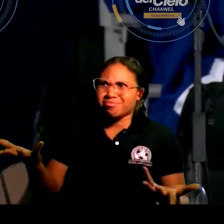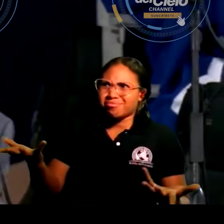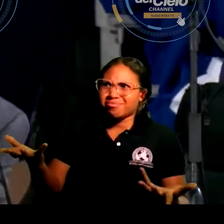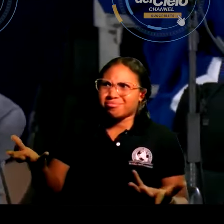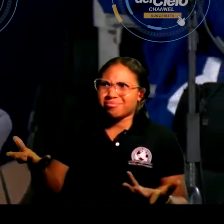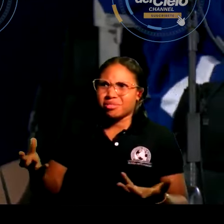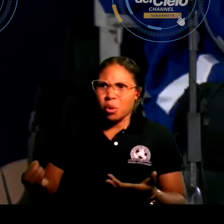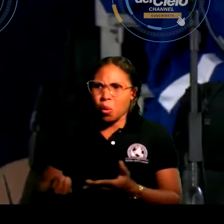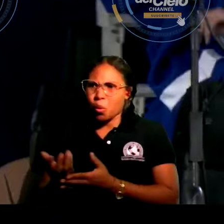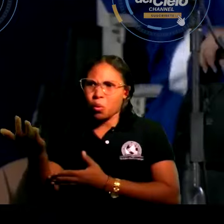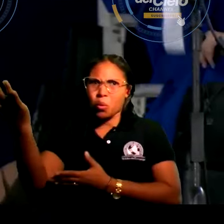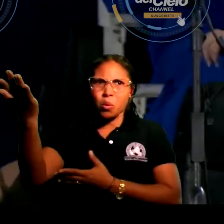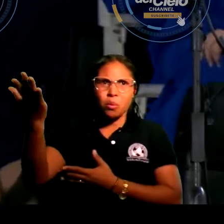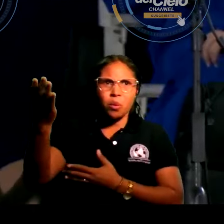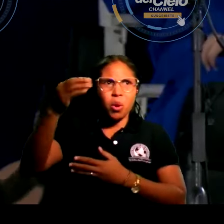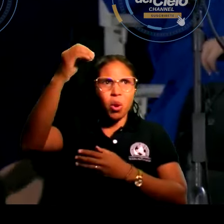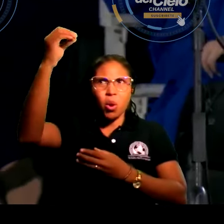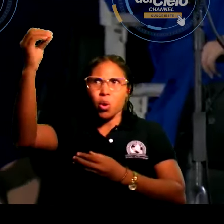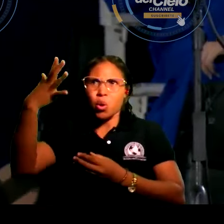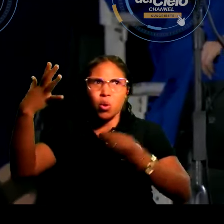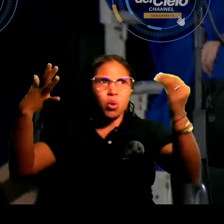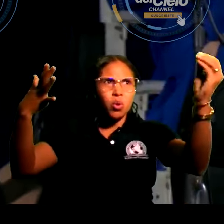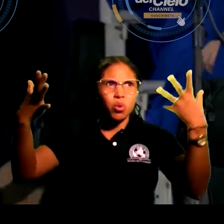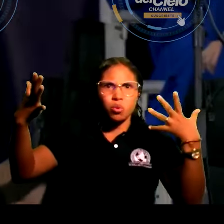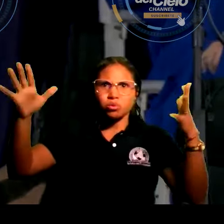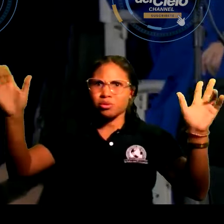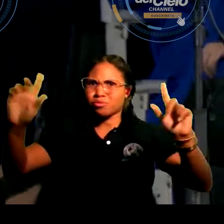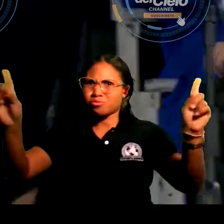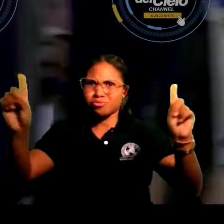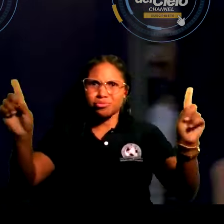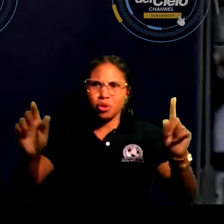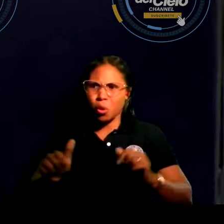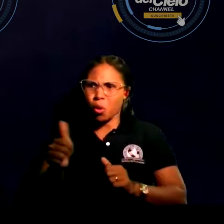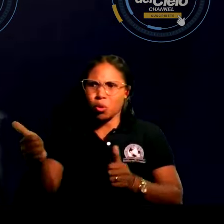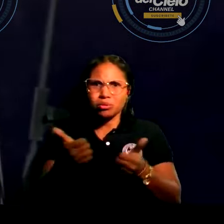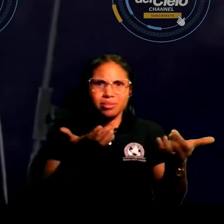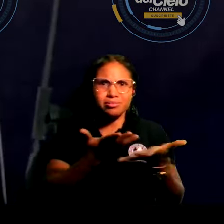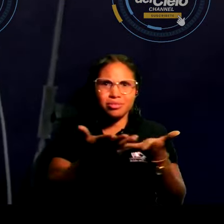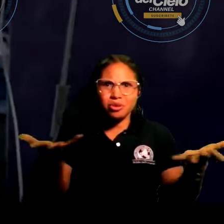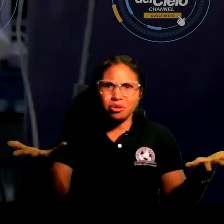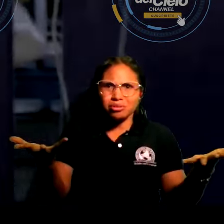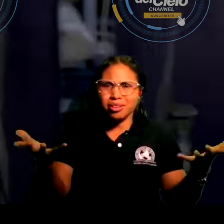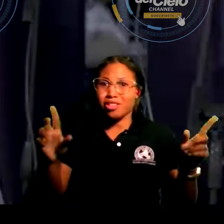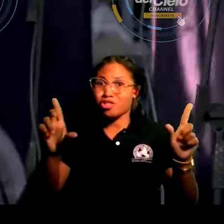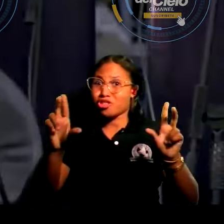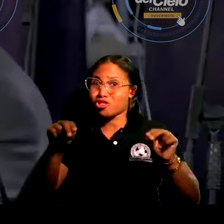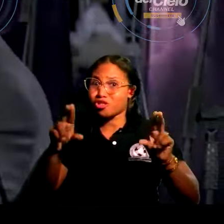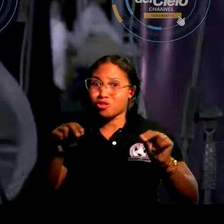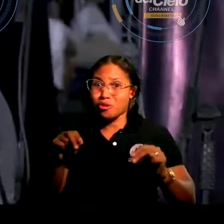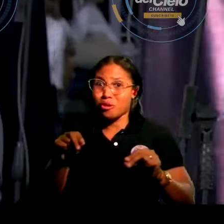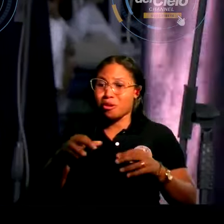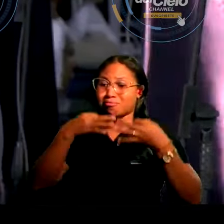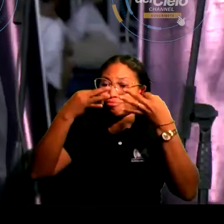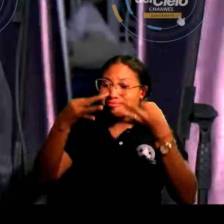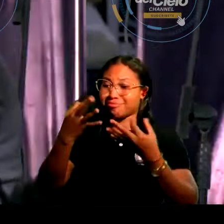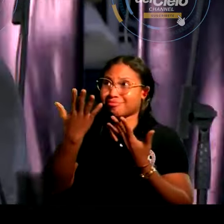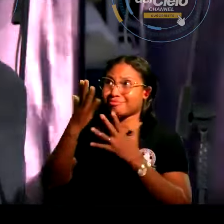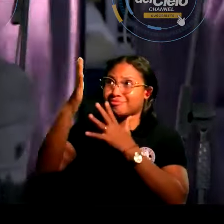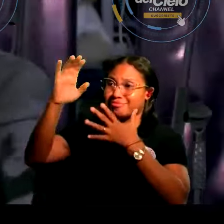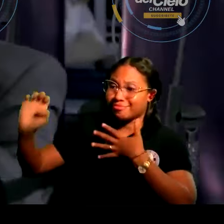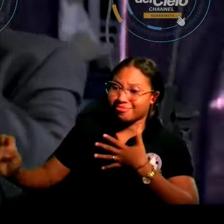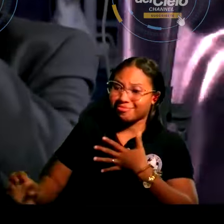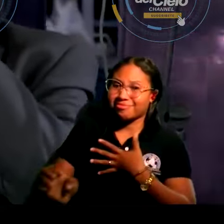mezclarle luces, porque hay que mezclarle otras cosas. La verdadera alabanza de este evangelio es